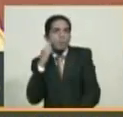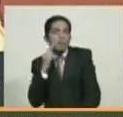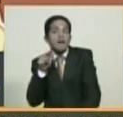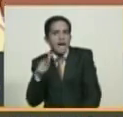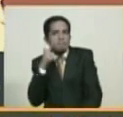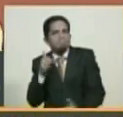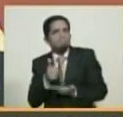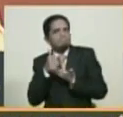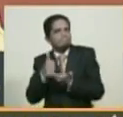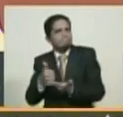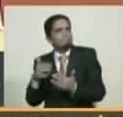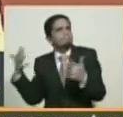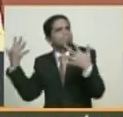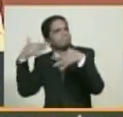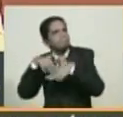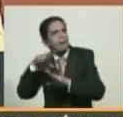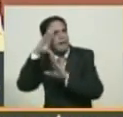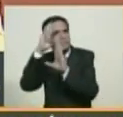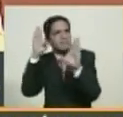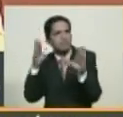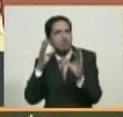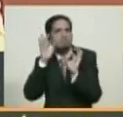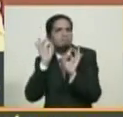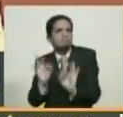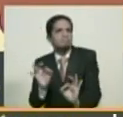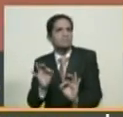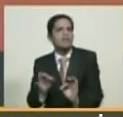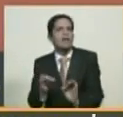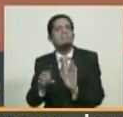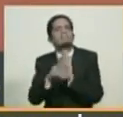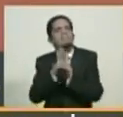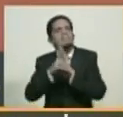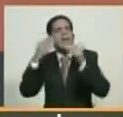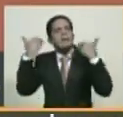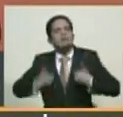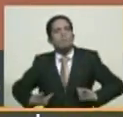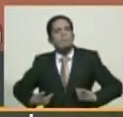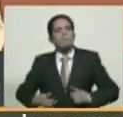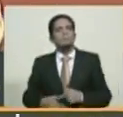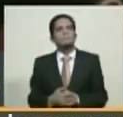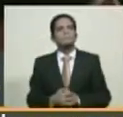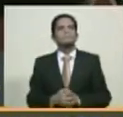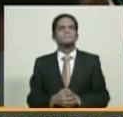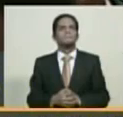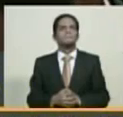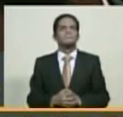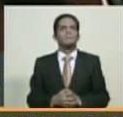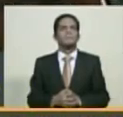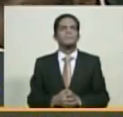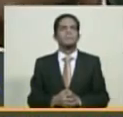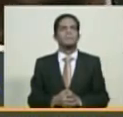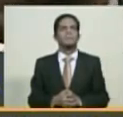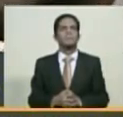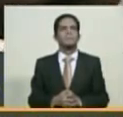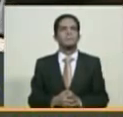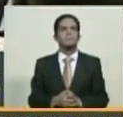de integración, de atención y de garantía de los derechos humanos? Para cerrar, Luis Tavera del